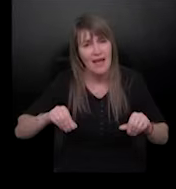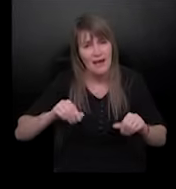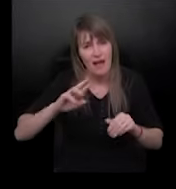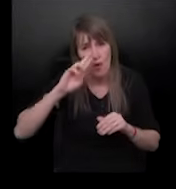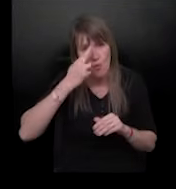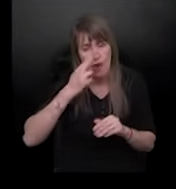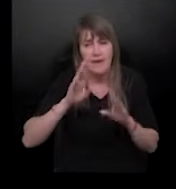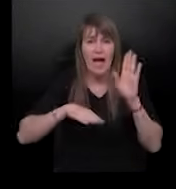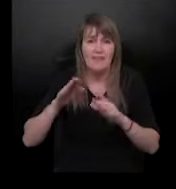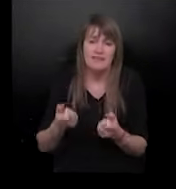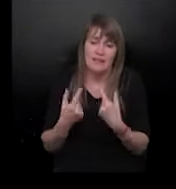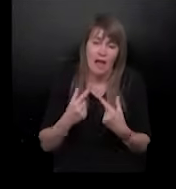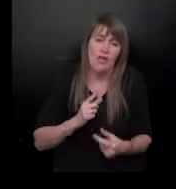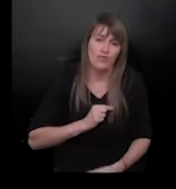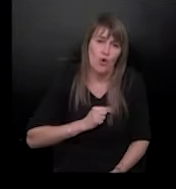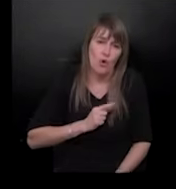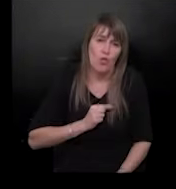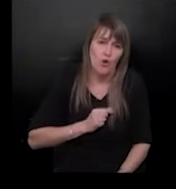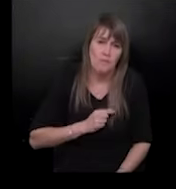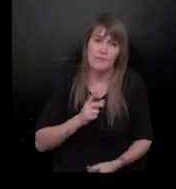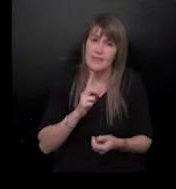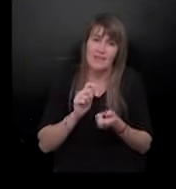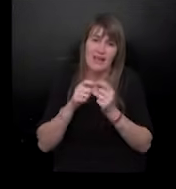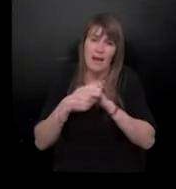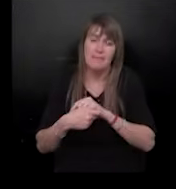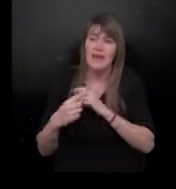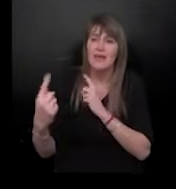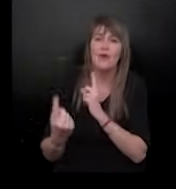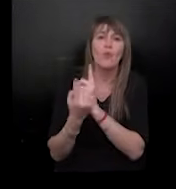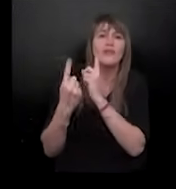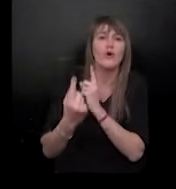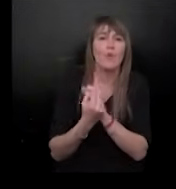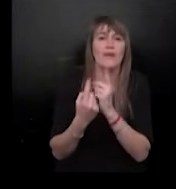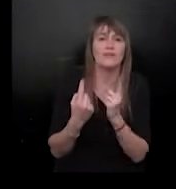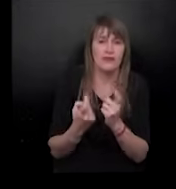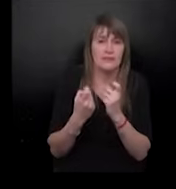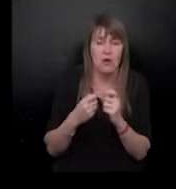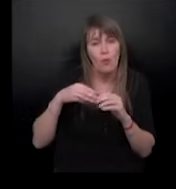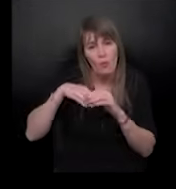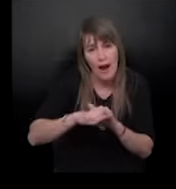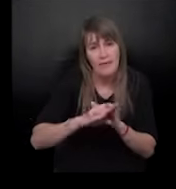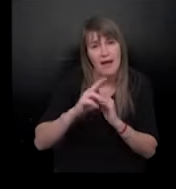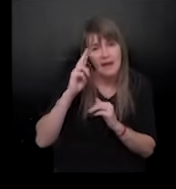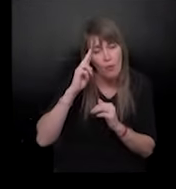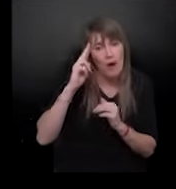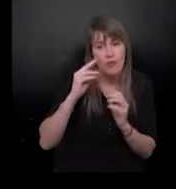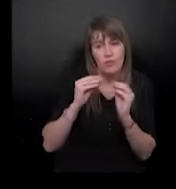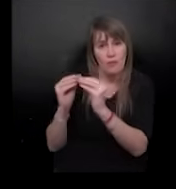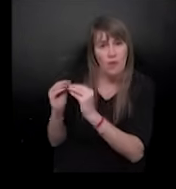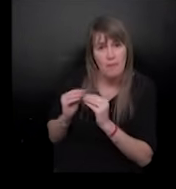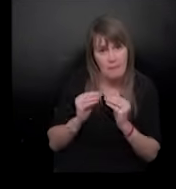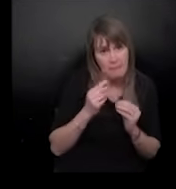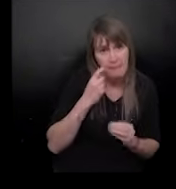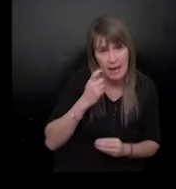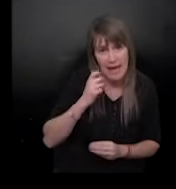nos devuelve estos dolores. Tenemos que cambiarlos por reencuentros. Guardemos por siempre el recuerdo de los compañeros y compañeras